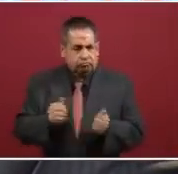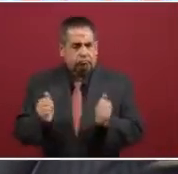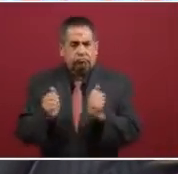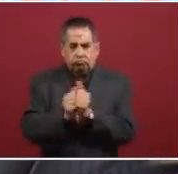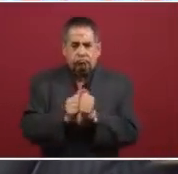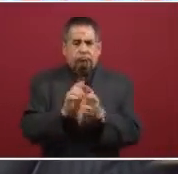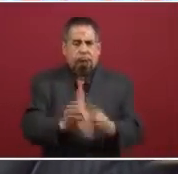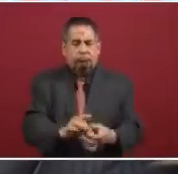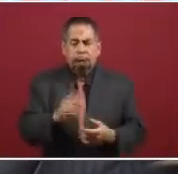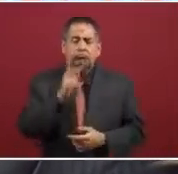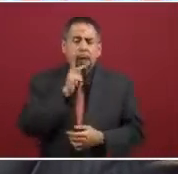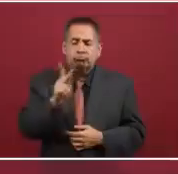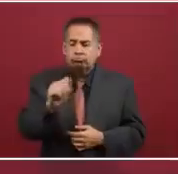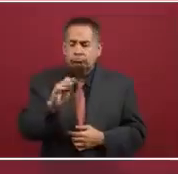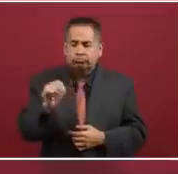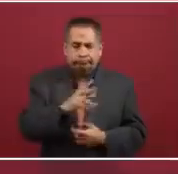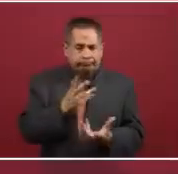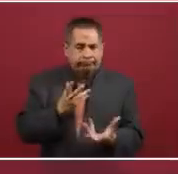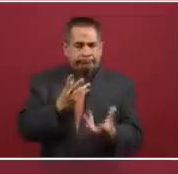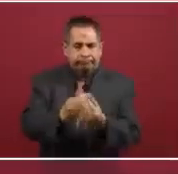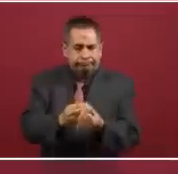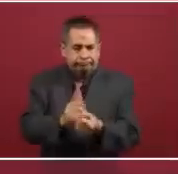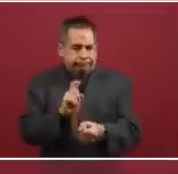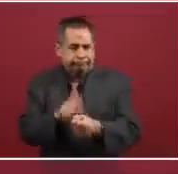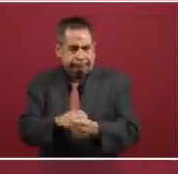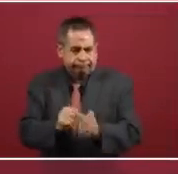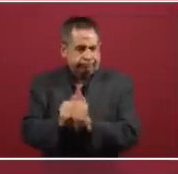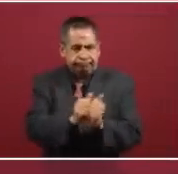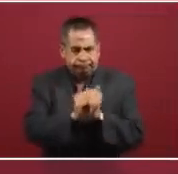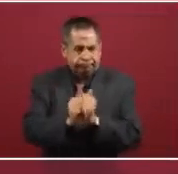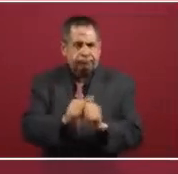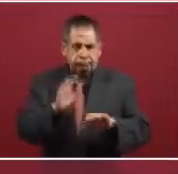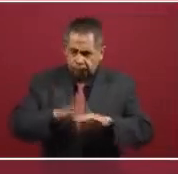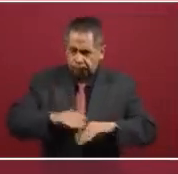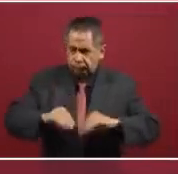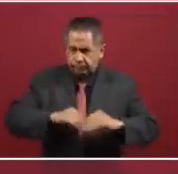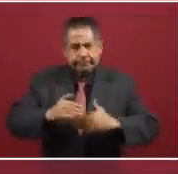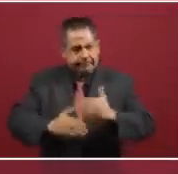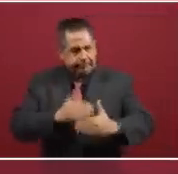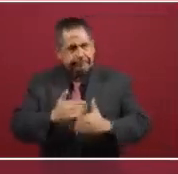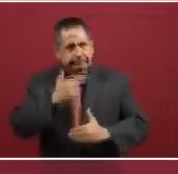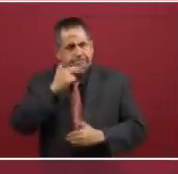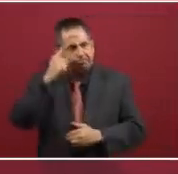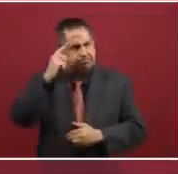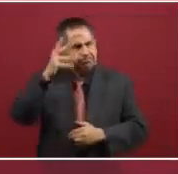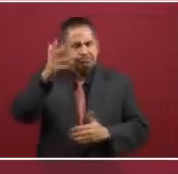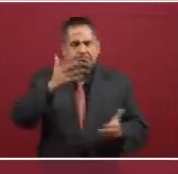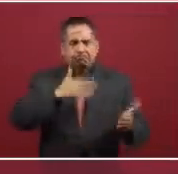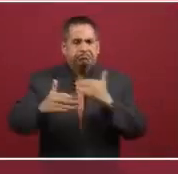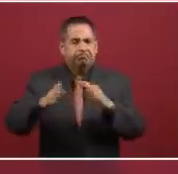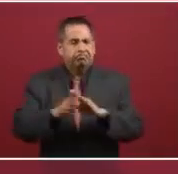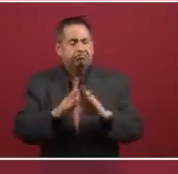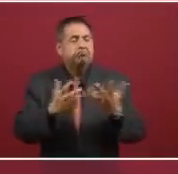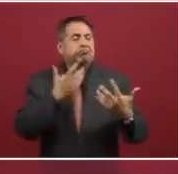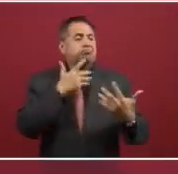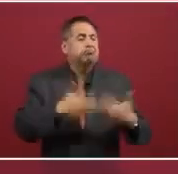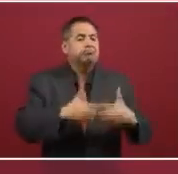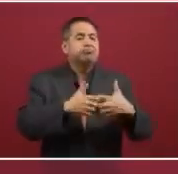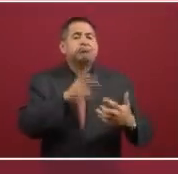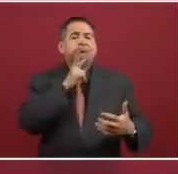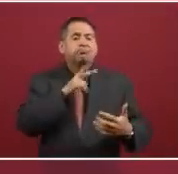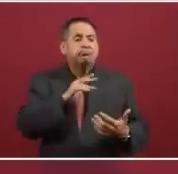Pemex y participemos de manera conjunta y activa en el desarrollo de la plataforma petrolera del